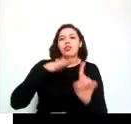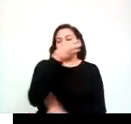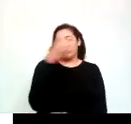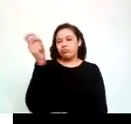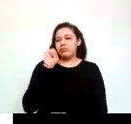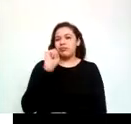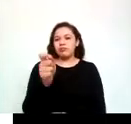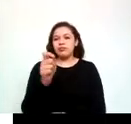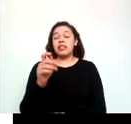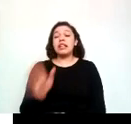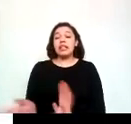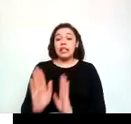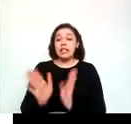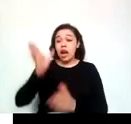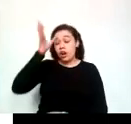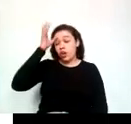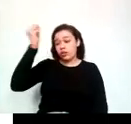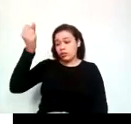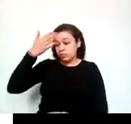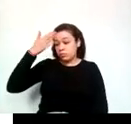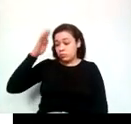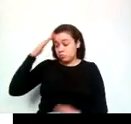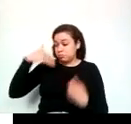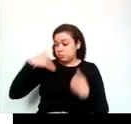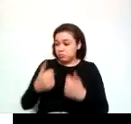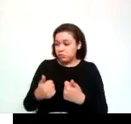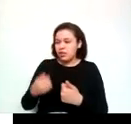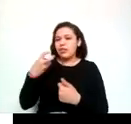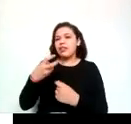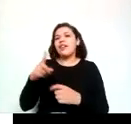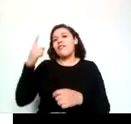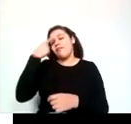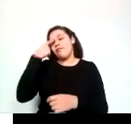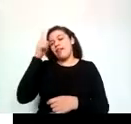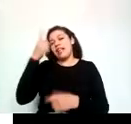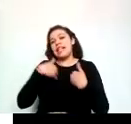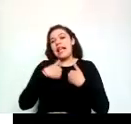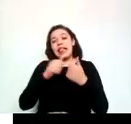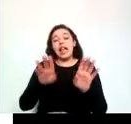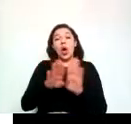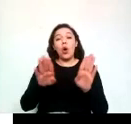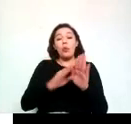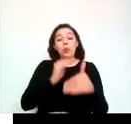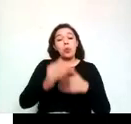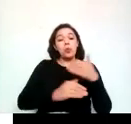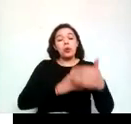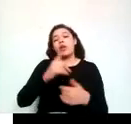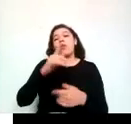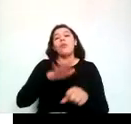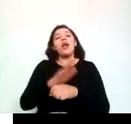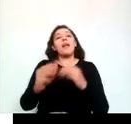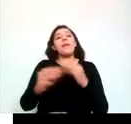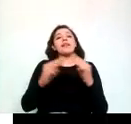con estos conceptos en mente va a ser mucho más sencillo poder entender ahora cuáles son las herramientas que